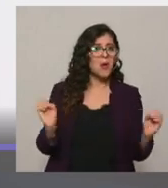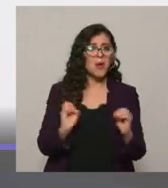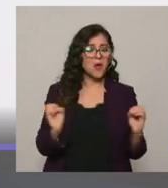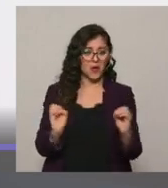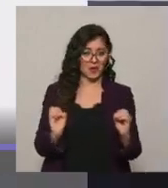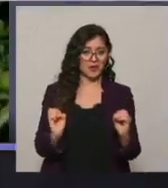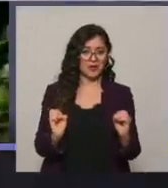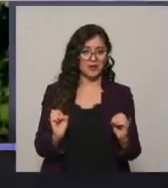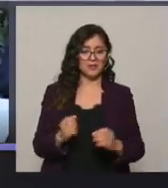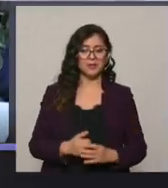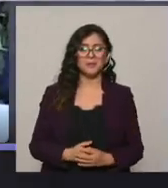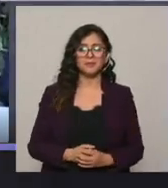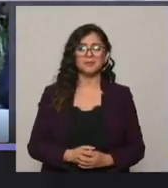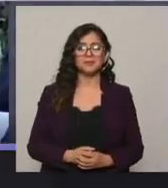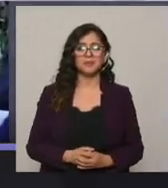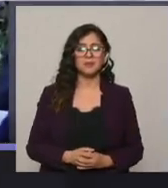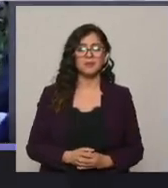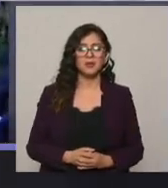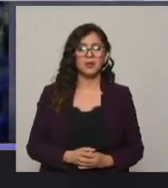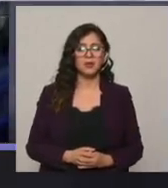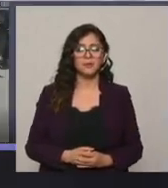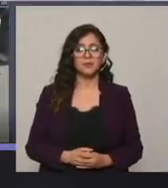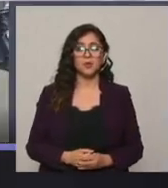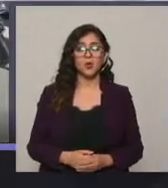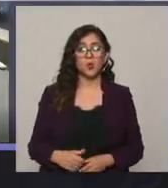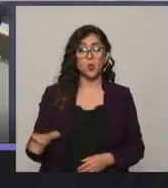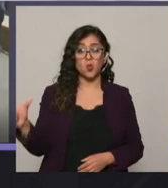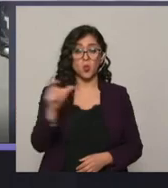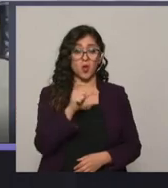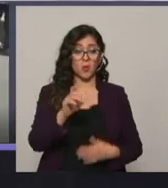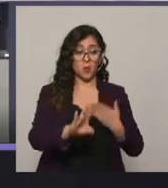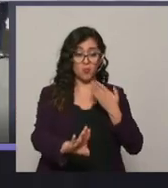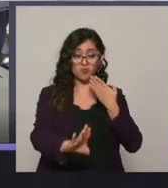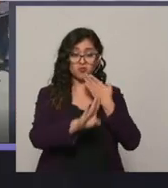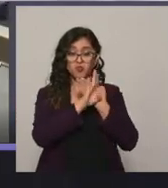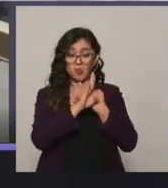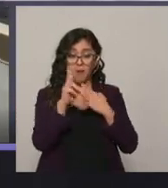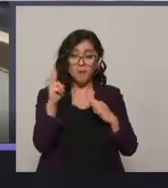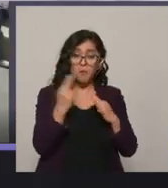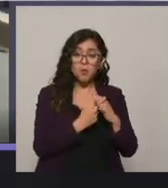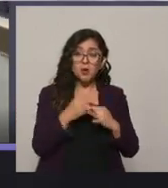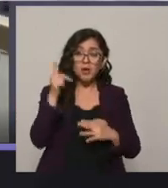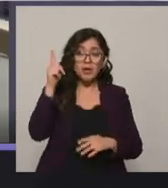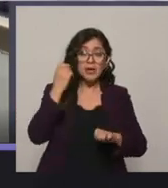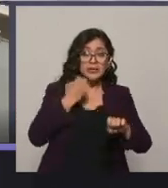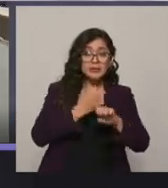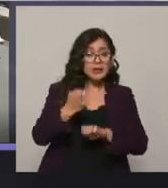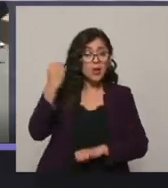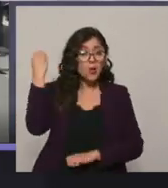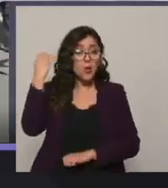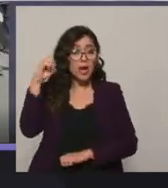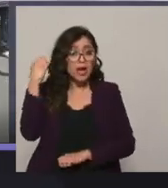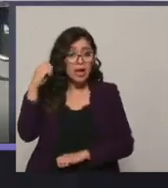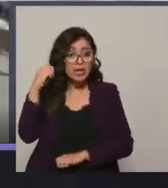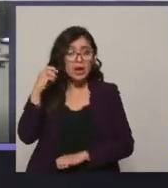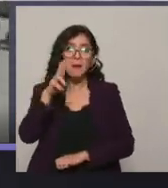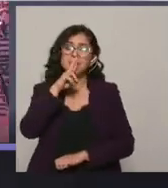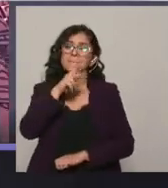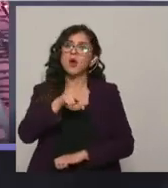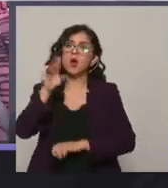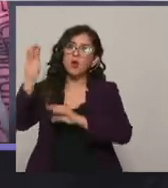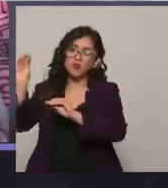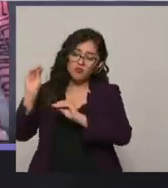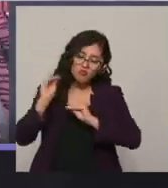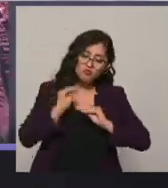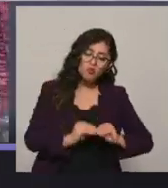mí me amenazan muy fuerte de muerte en Oaxaca, a mí me trajeron a la Ciudad de México 2 meses a